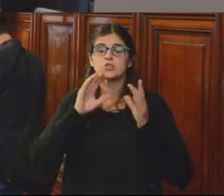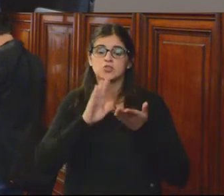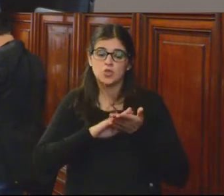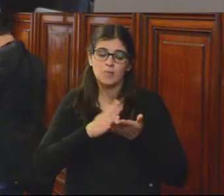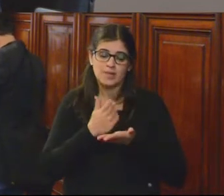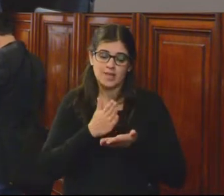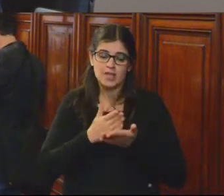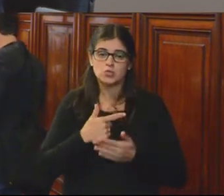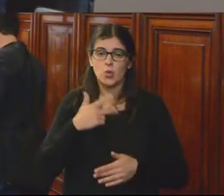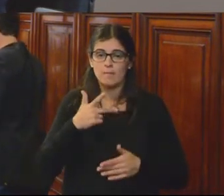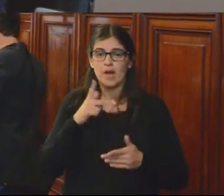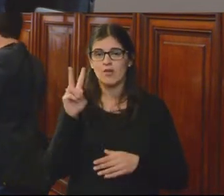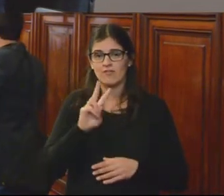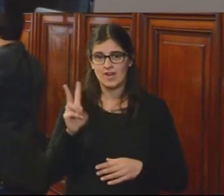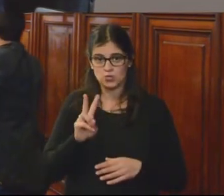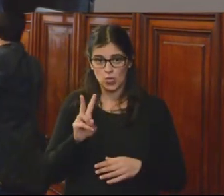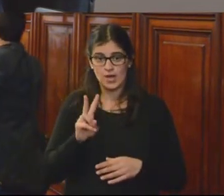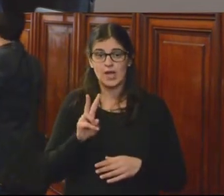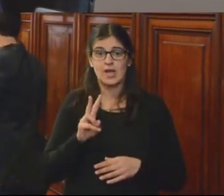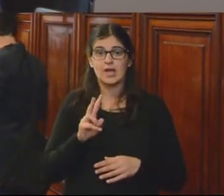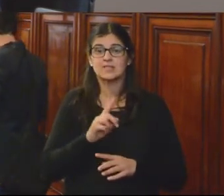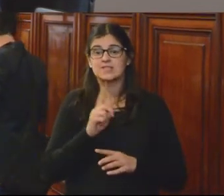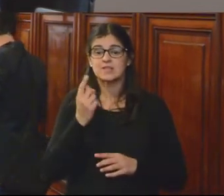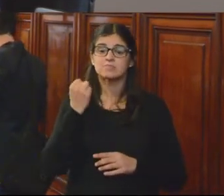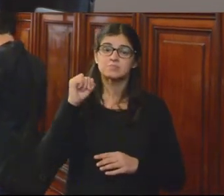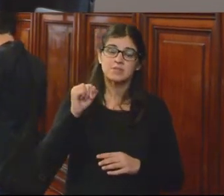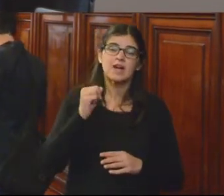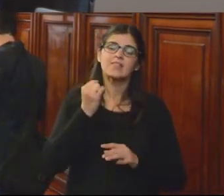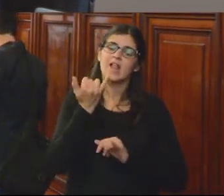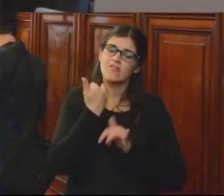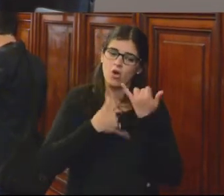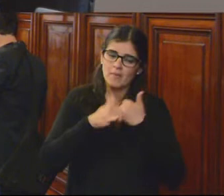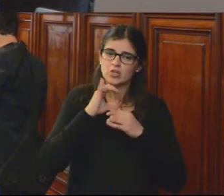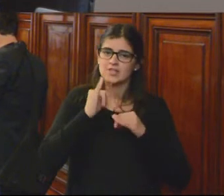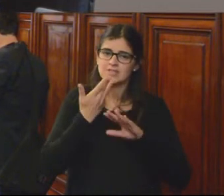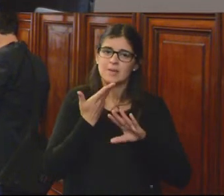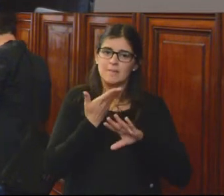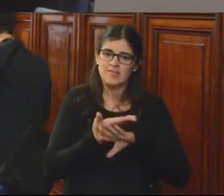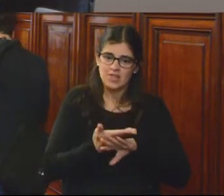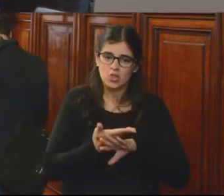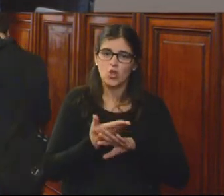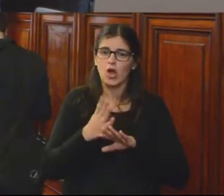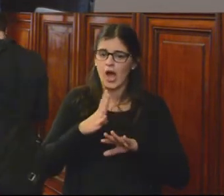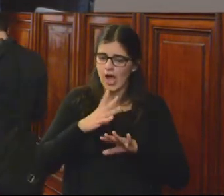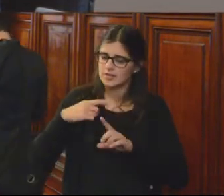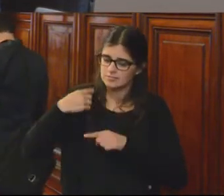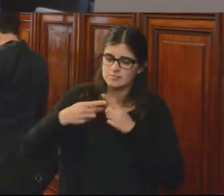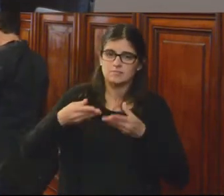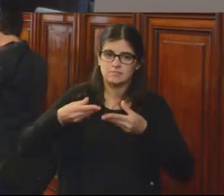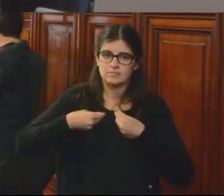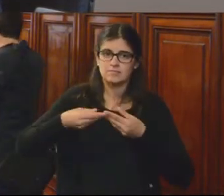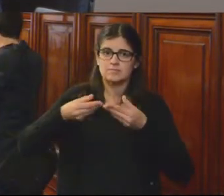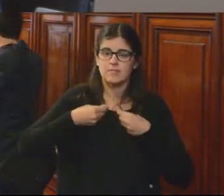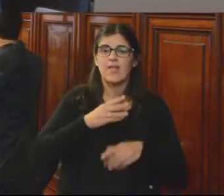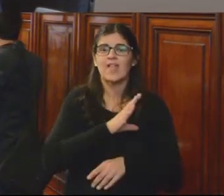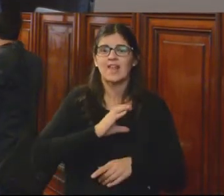derechos humanos en Venezuela. Sin perjuicio de la información que se ha solicitado y se viene recibiendo de parte del